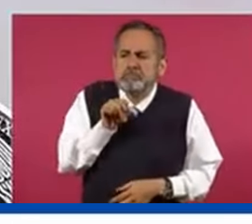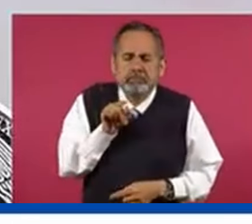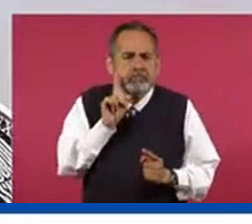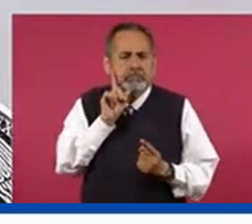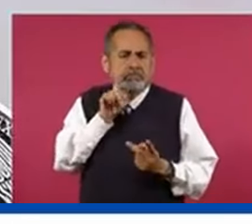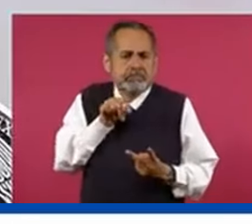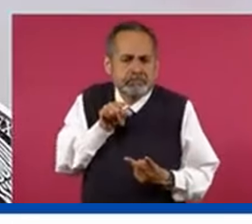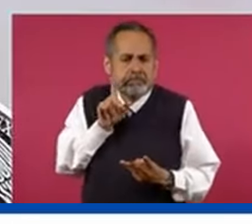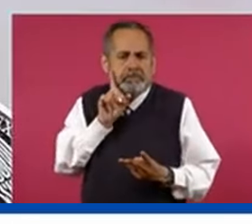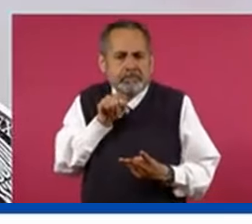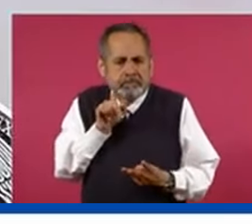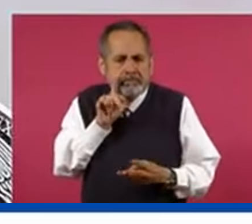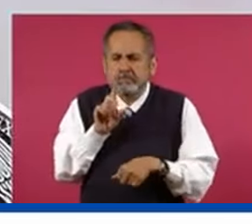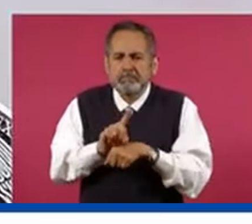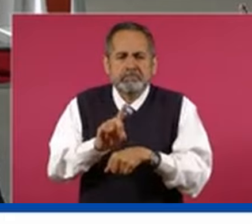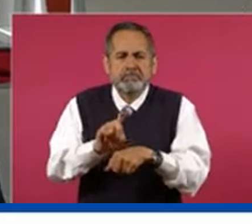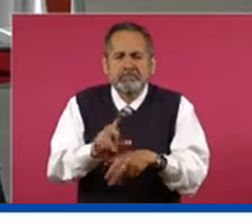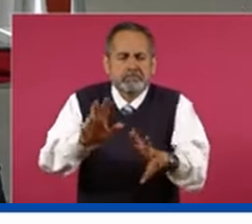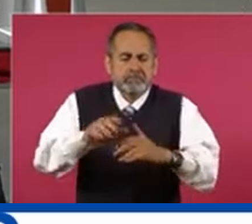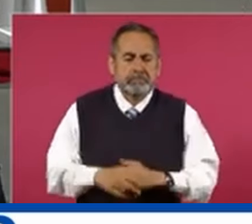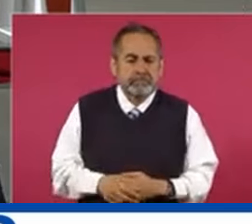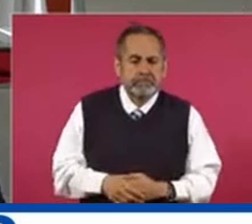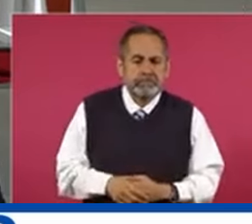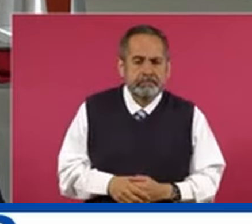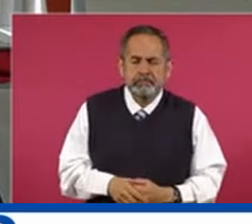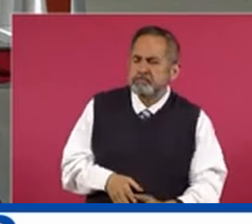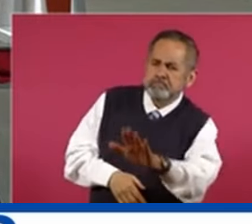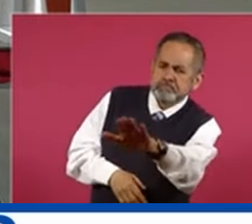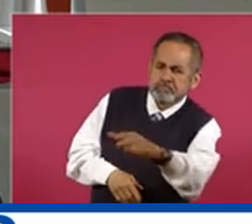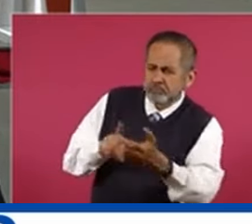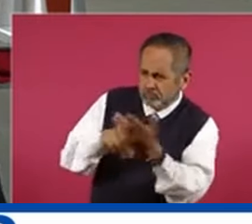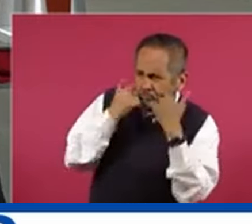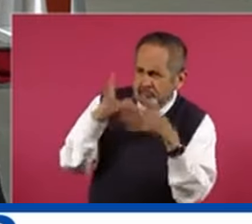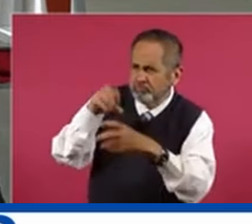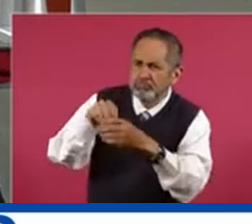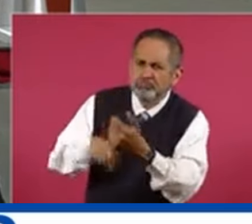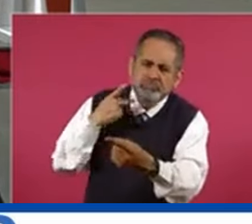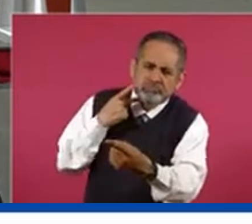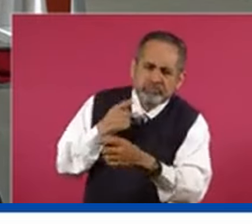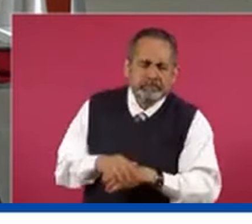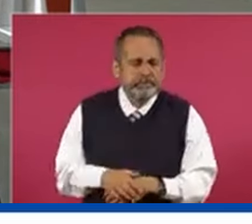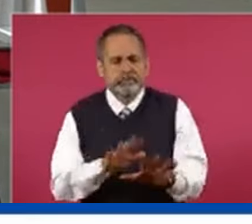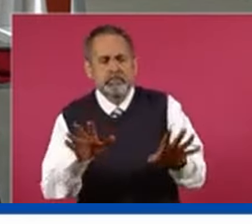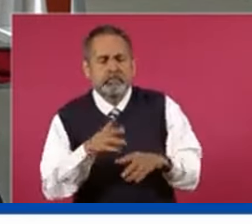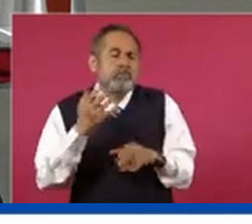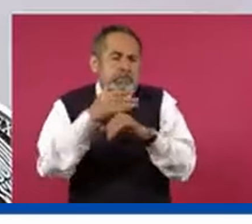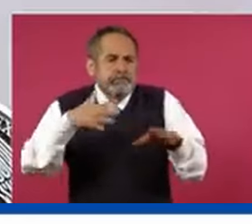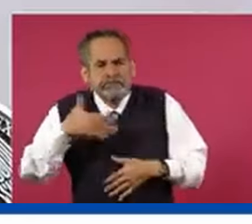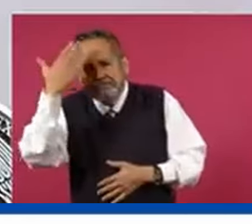aquí. Rápidamente, ¿le llama la atención la política? No. Bueno, sí, en un sentido de